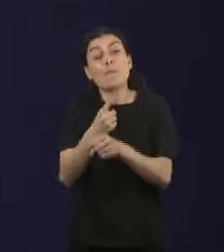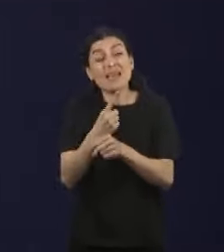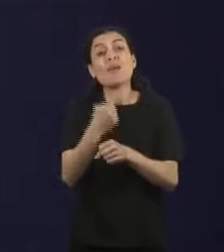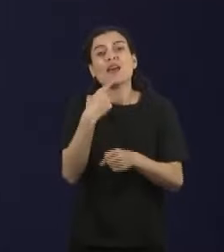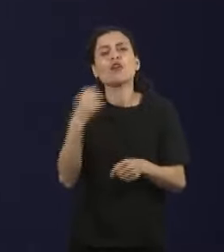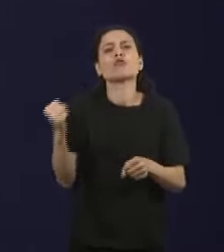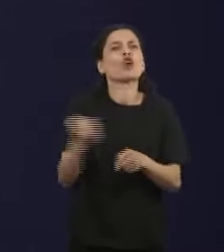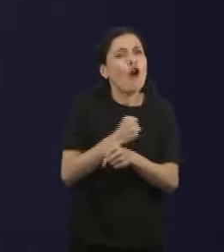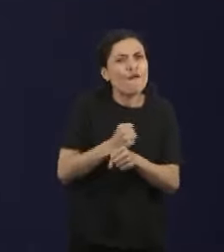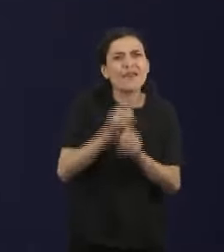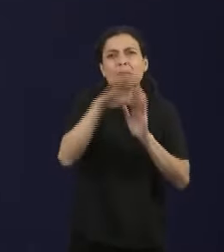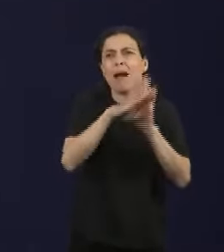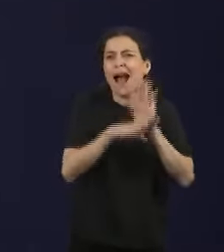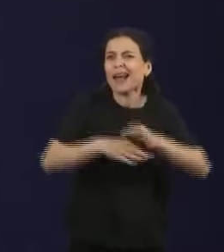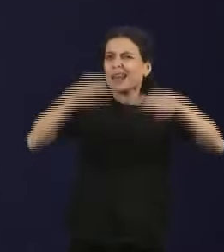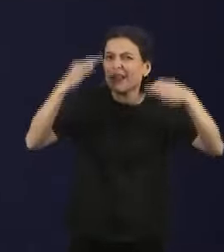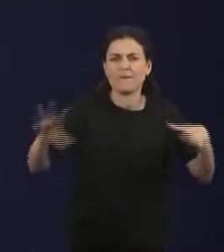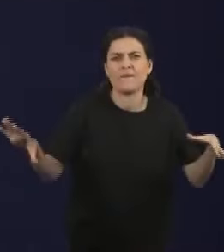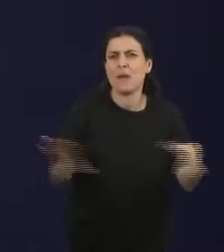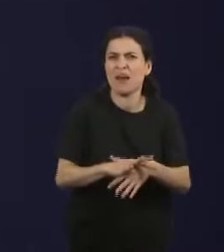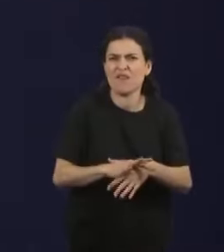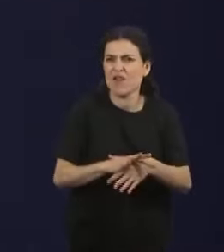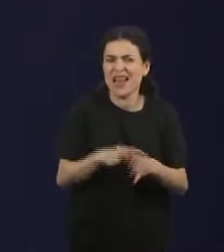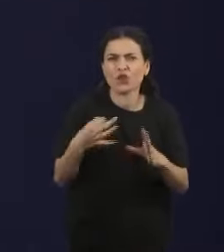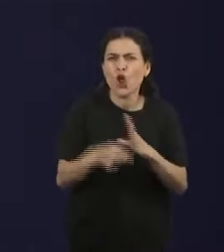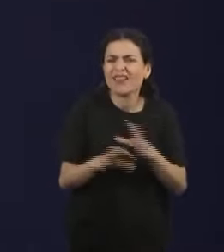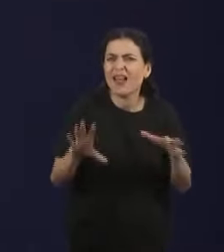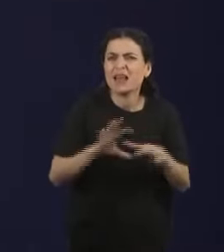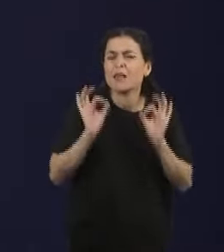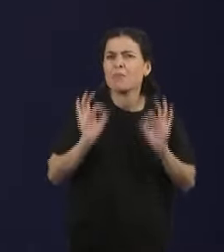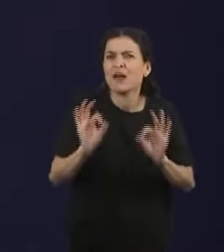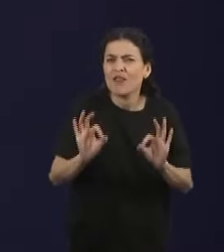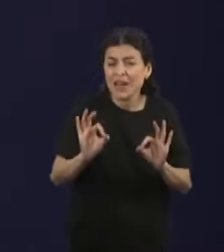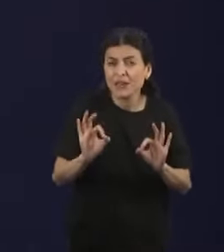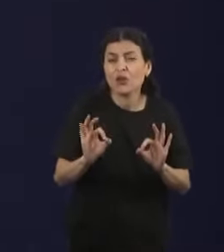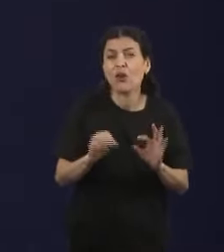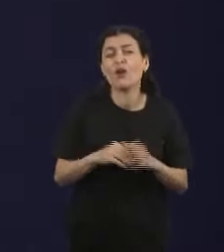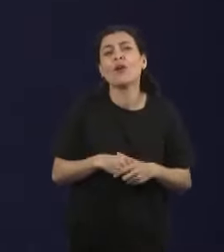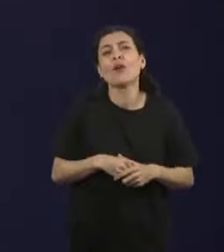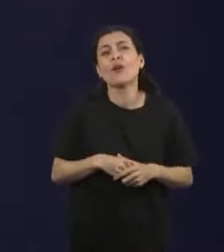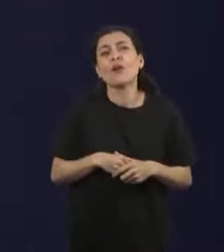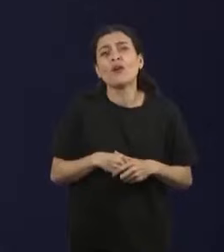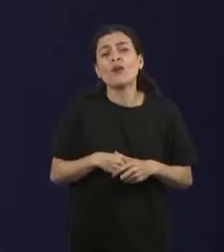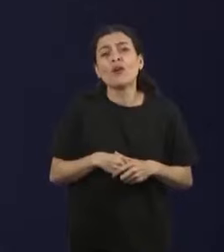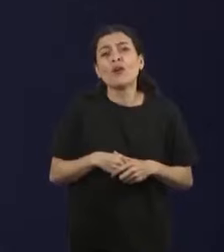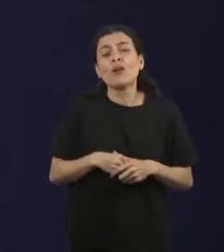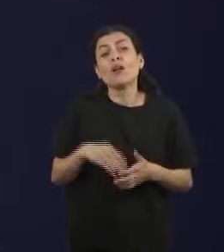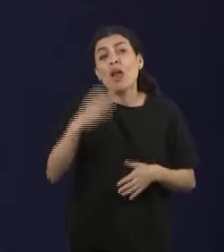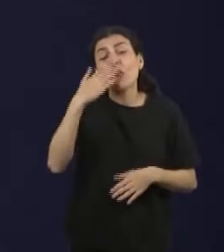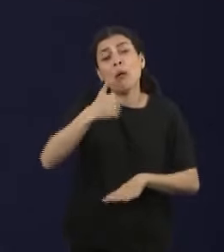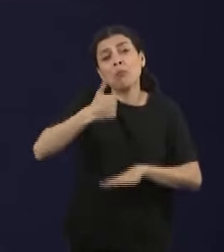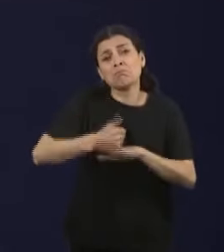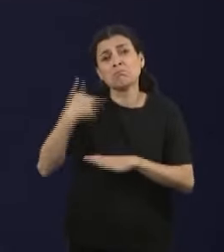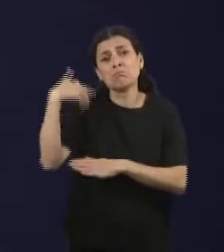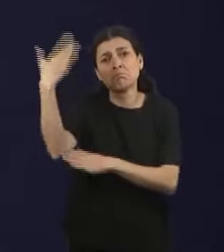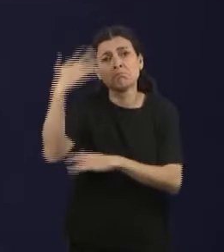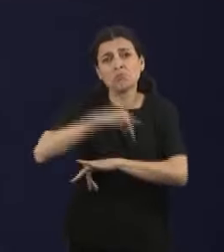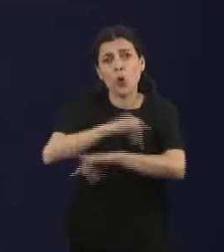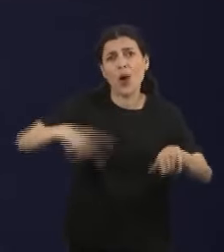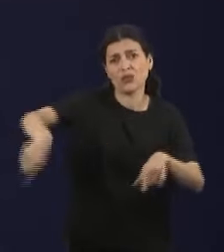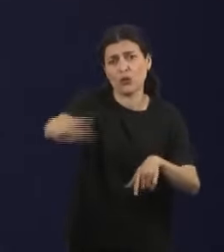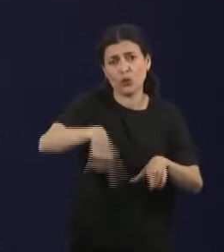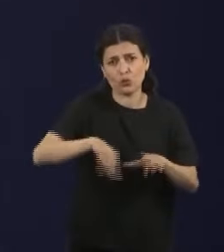confirmación final de la del último del último detalle de de cada una de las reuniones se las vamos a pasar pero